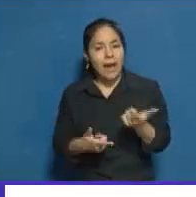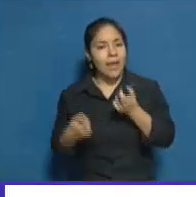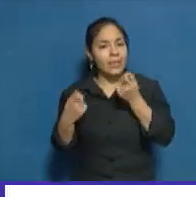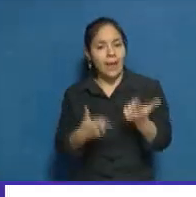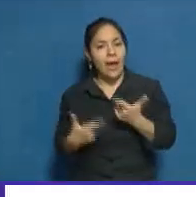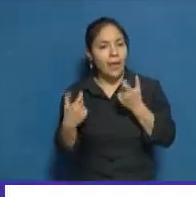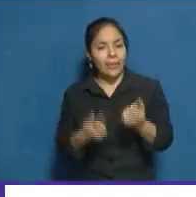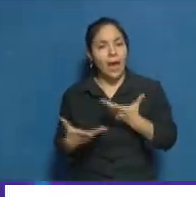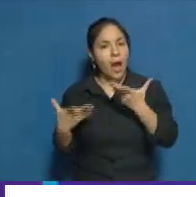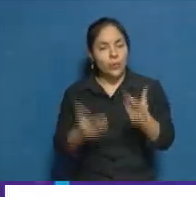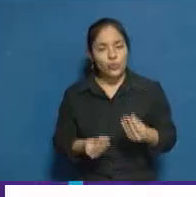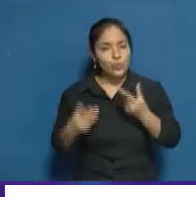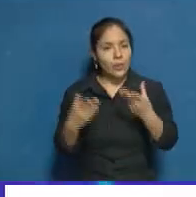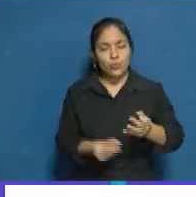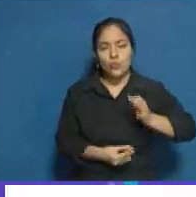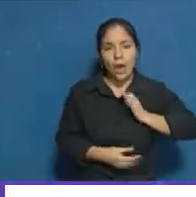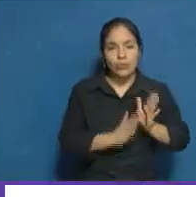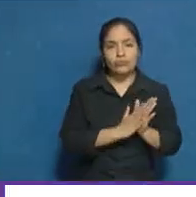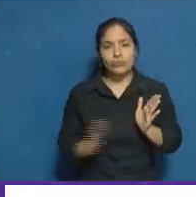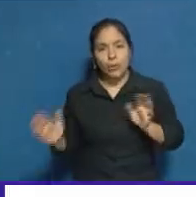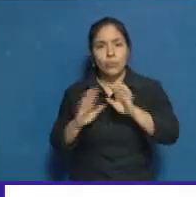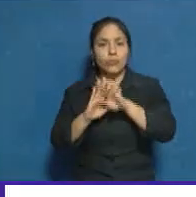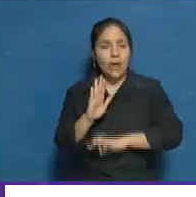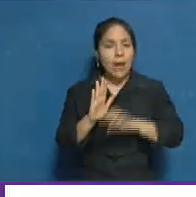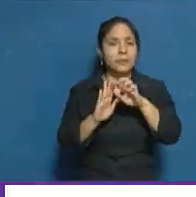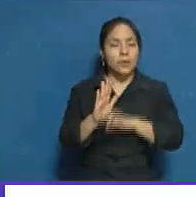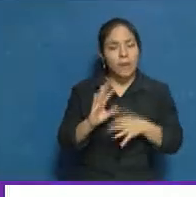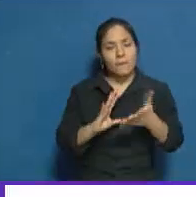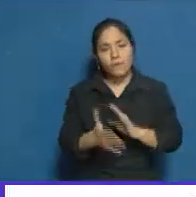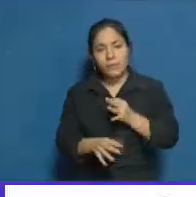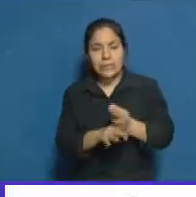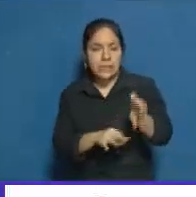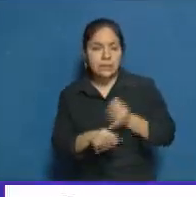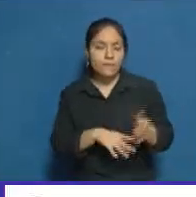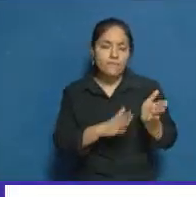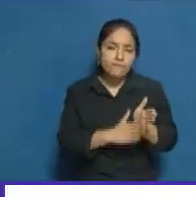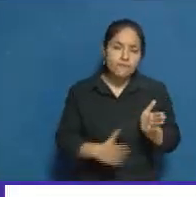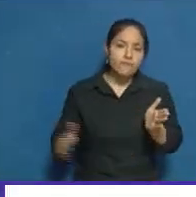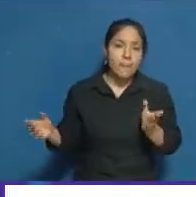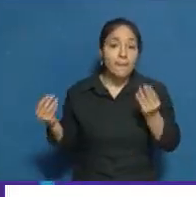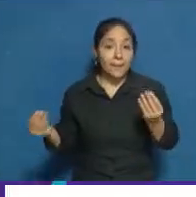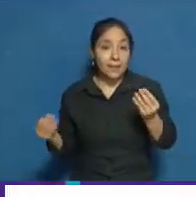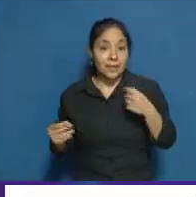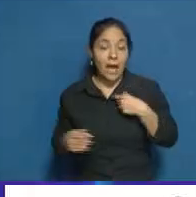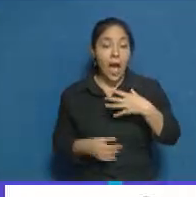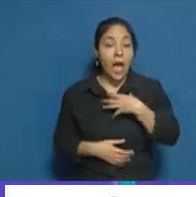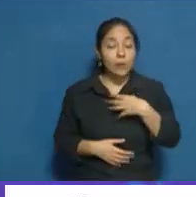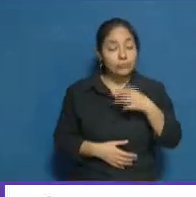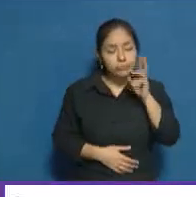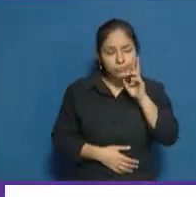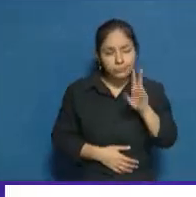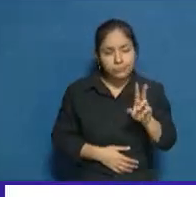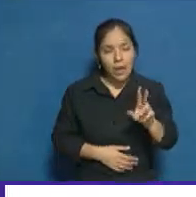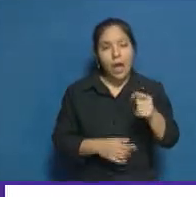acompañamiento durante el año con tantos programas pedagógicos para justamente mirar la trayectoria de cada uno de